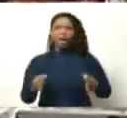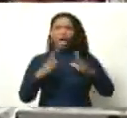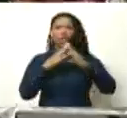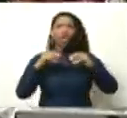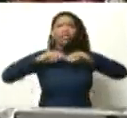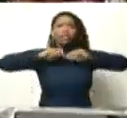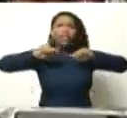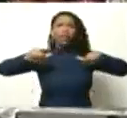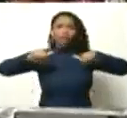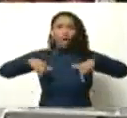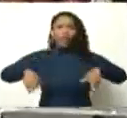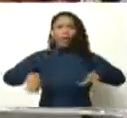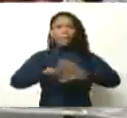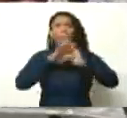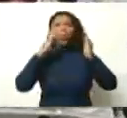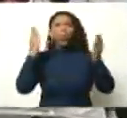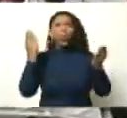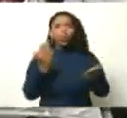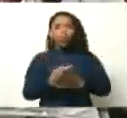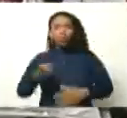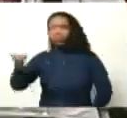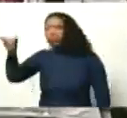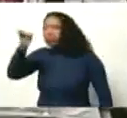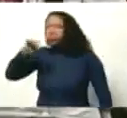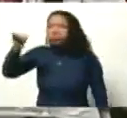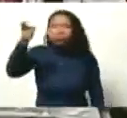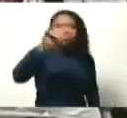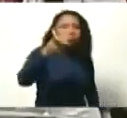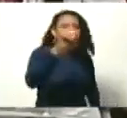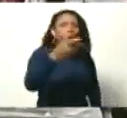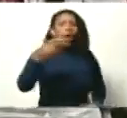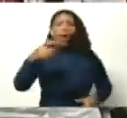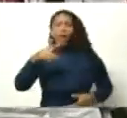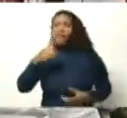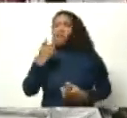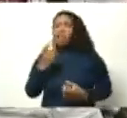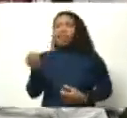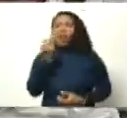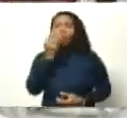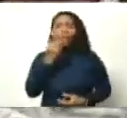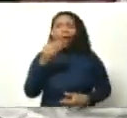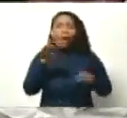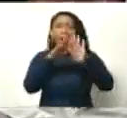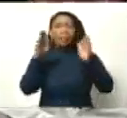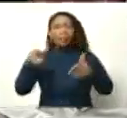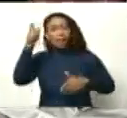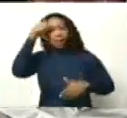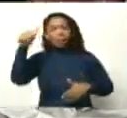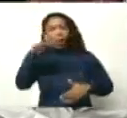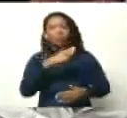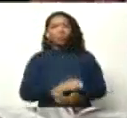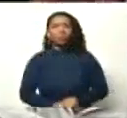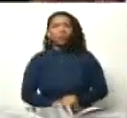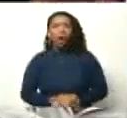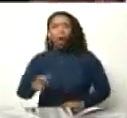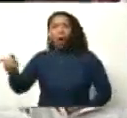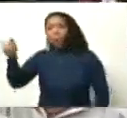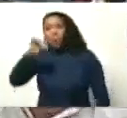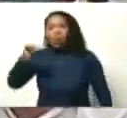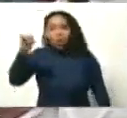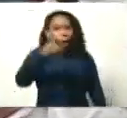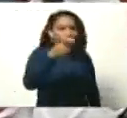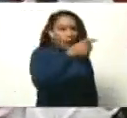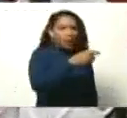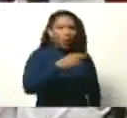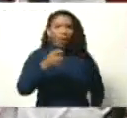de este planeta, buscando que no faltaran las comidas en la mesa de nuestro pueblo, buscando que